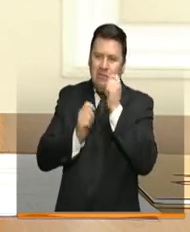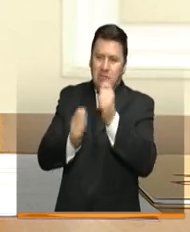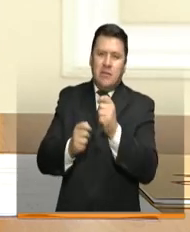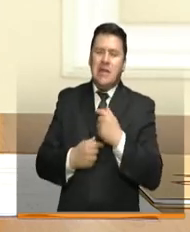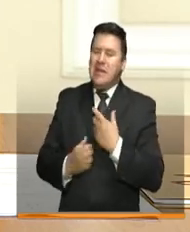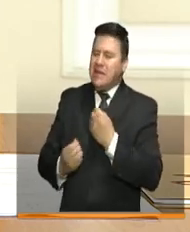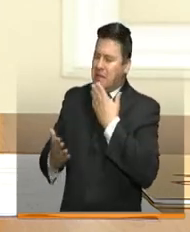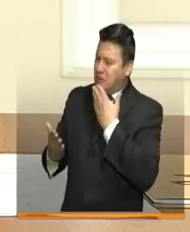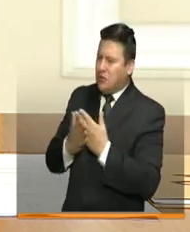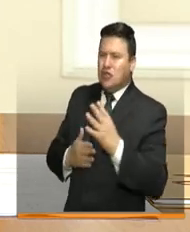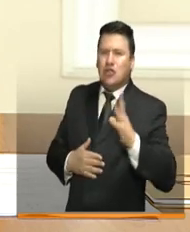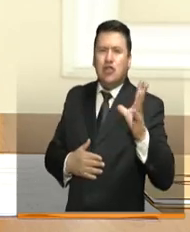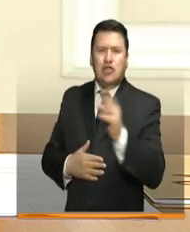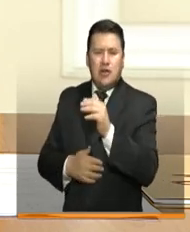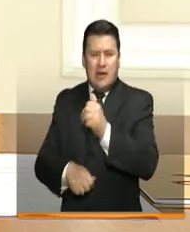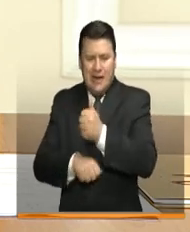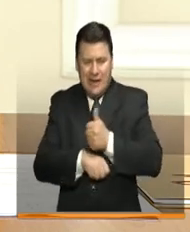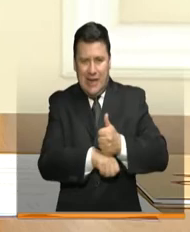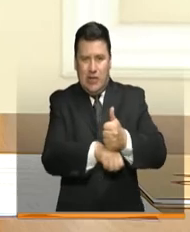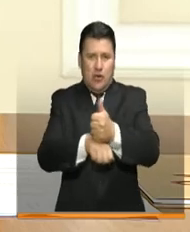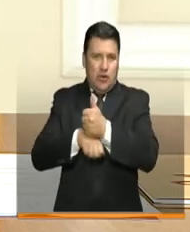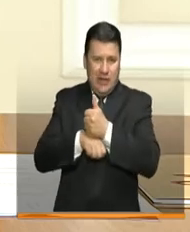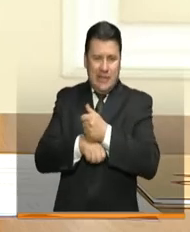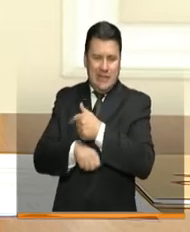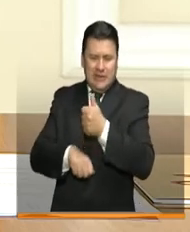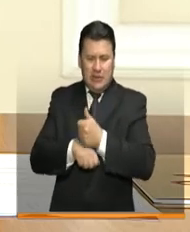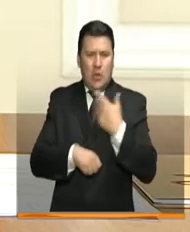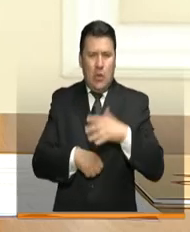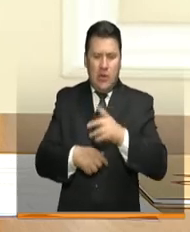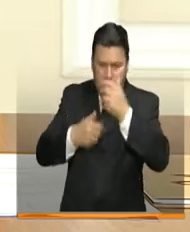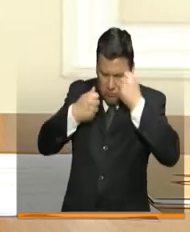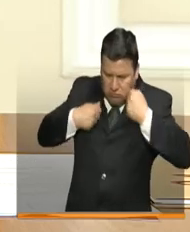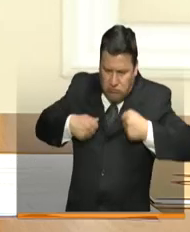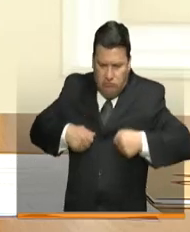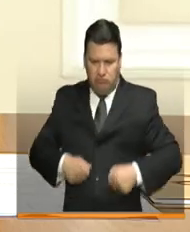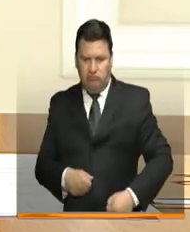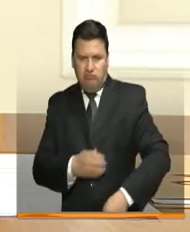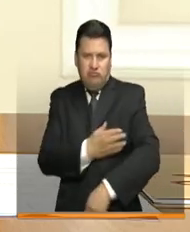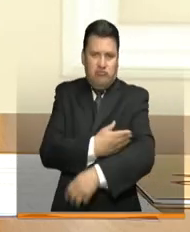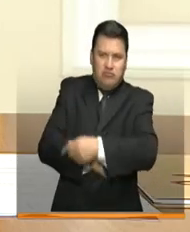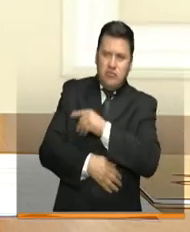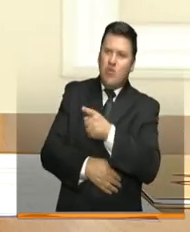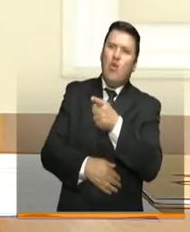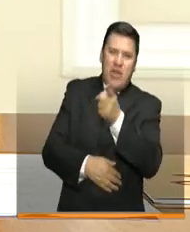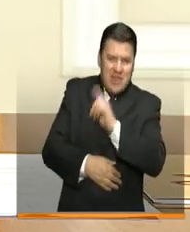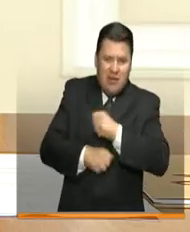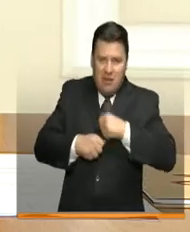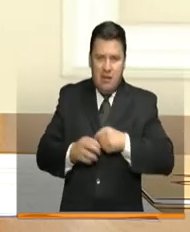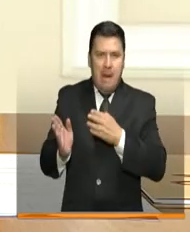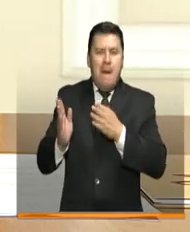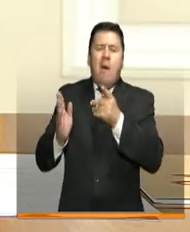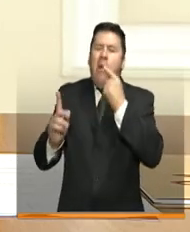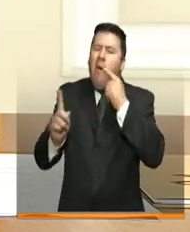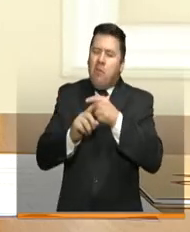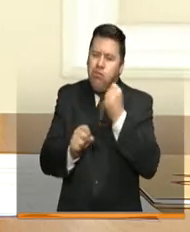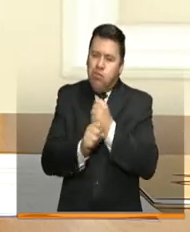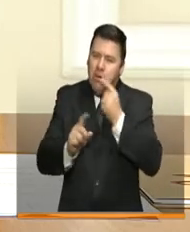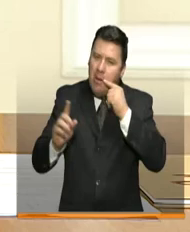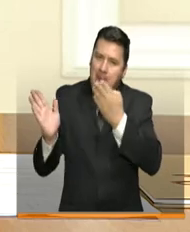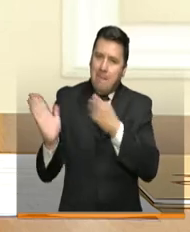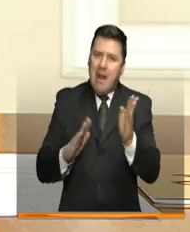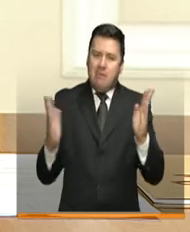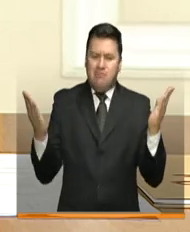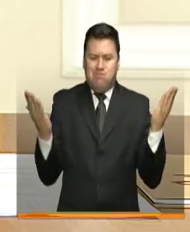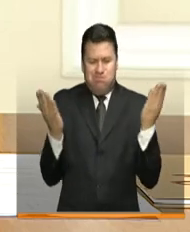aquí quiero agradecerle a todos los rectores también que se han puesto la camiseta para que tengamos un plan integral que